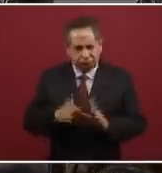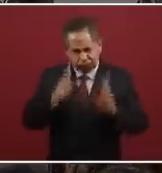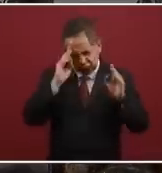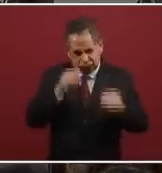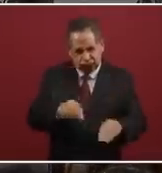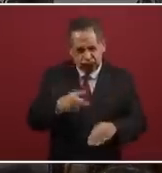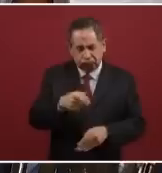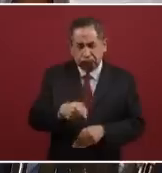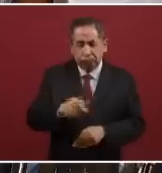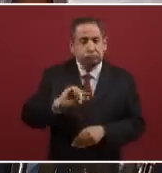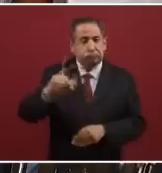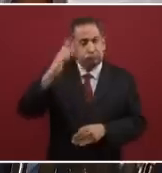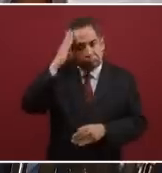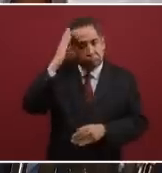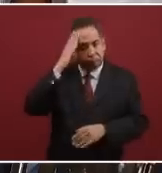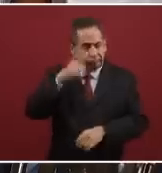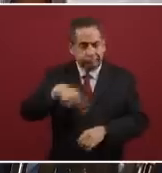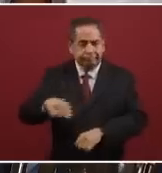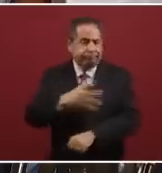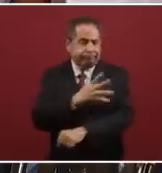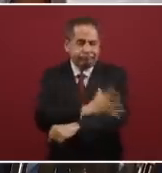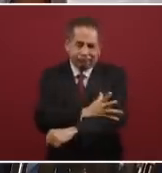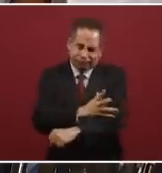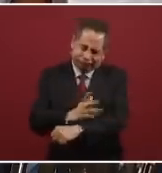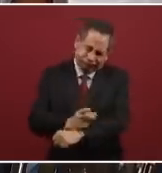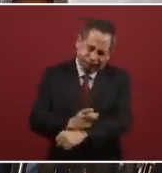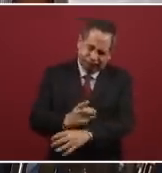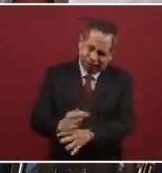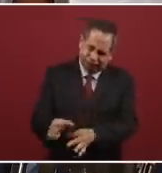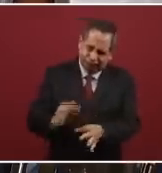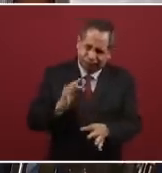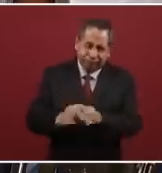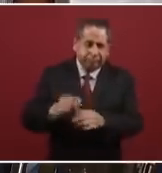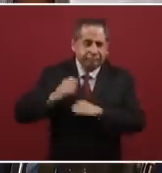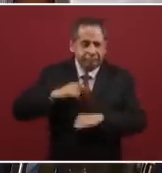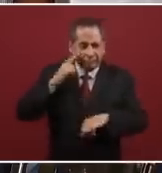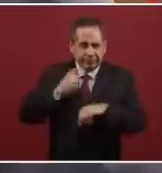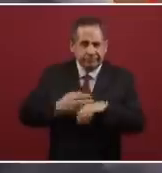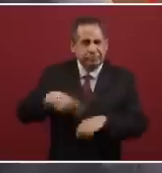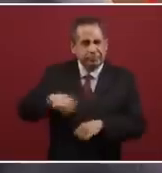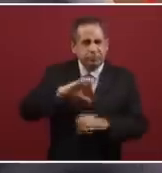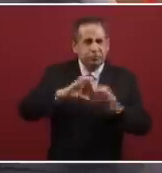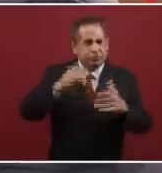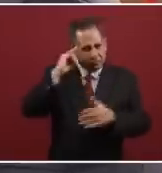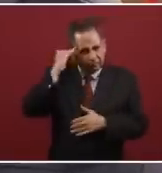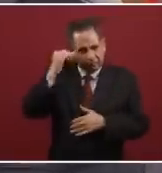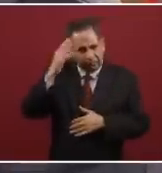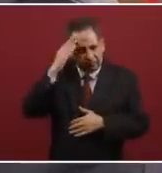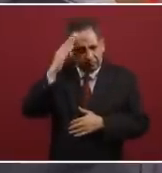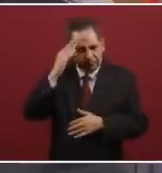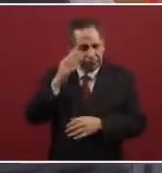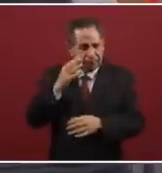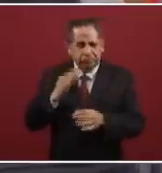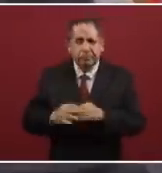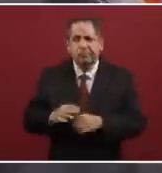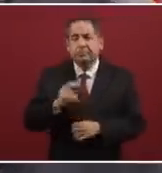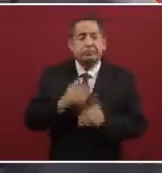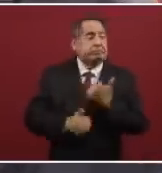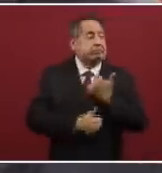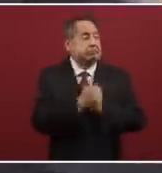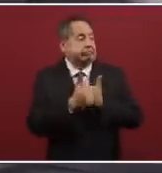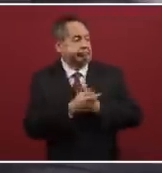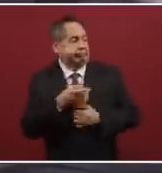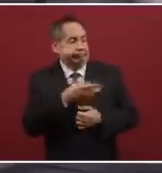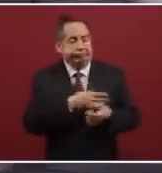porque son autoridades honestas. No es la licitación,